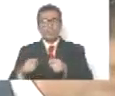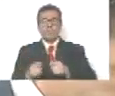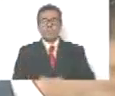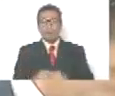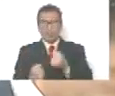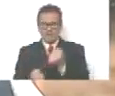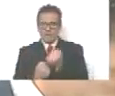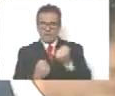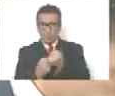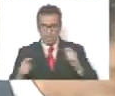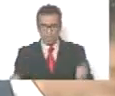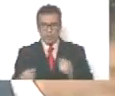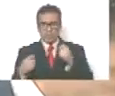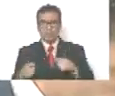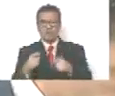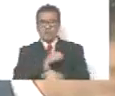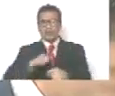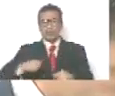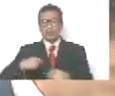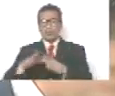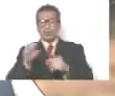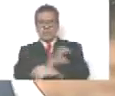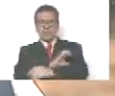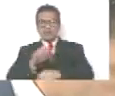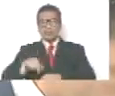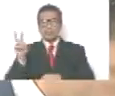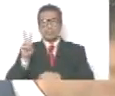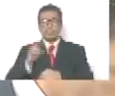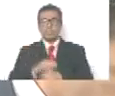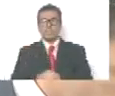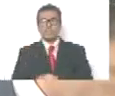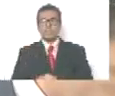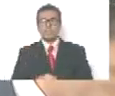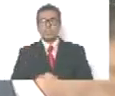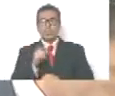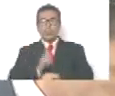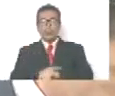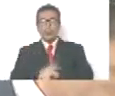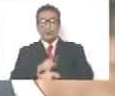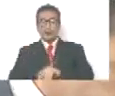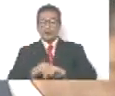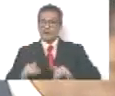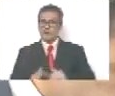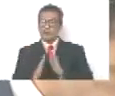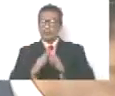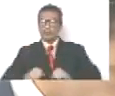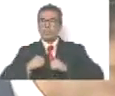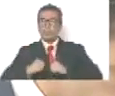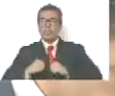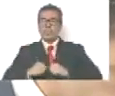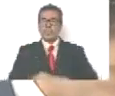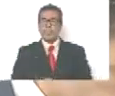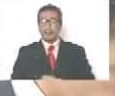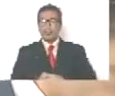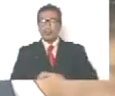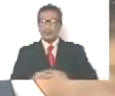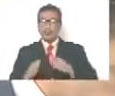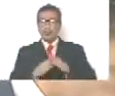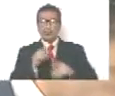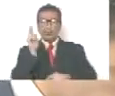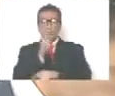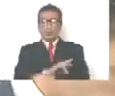la privatización de la educación venezolana. Es un hombre que enfrentó con valentía la traición del pacto de punto